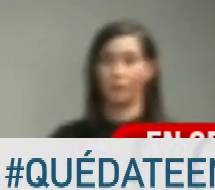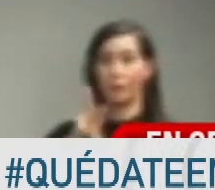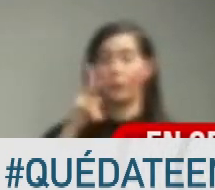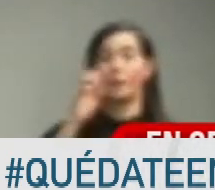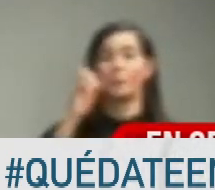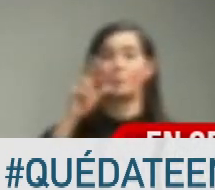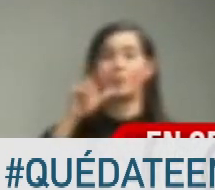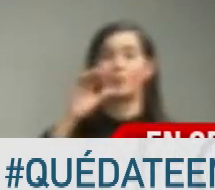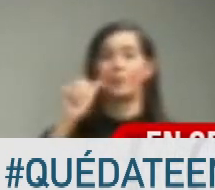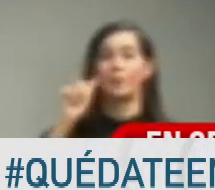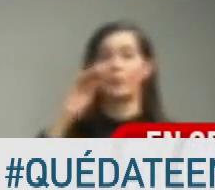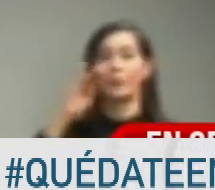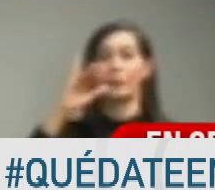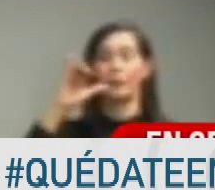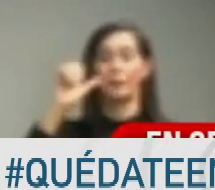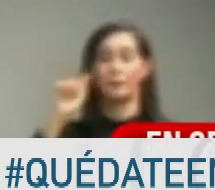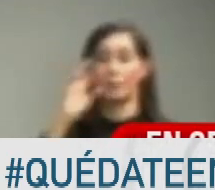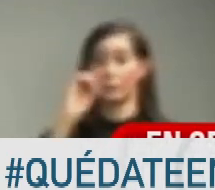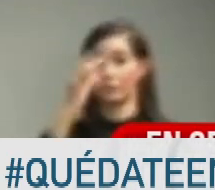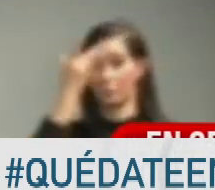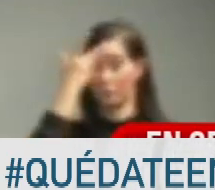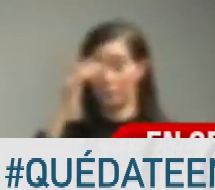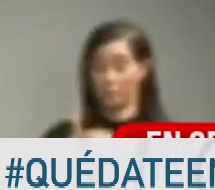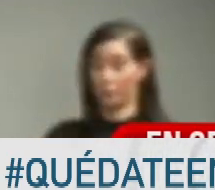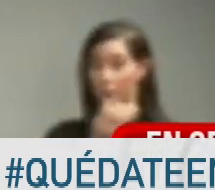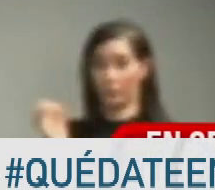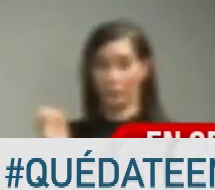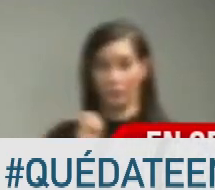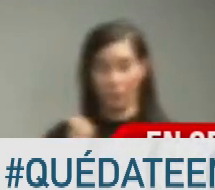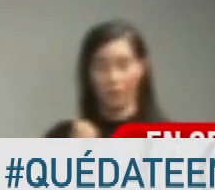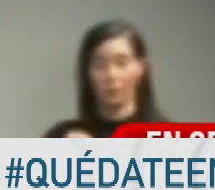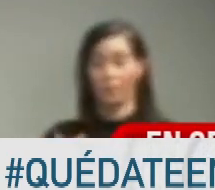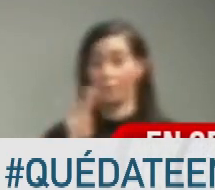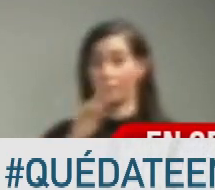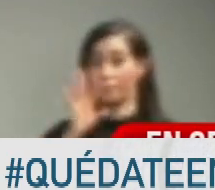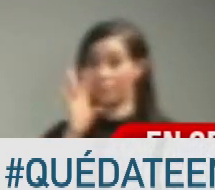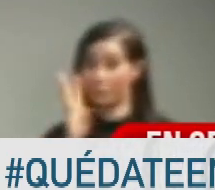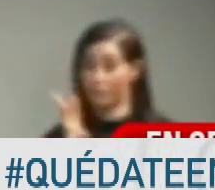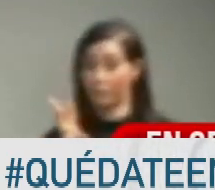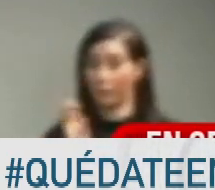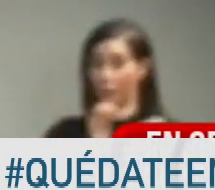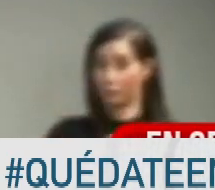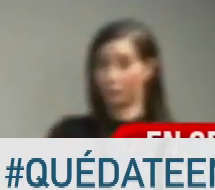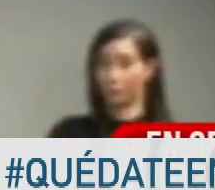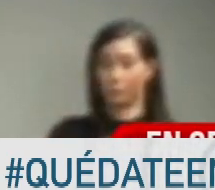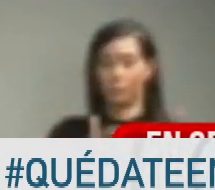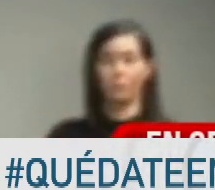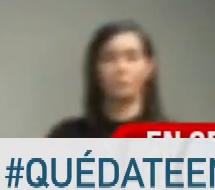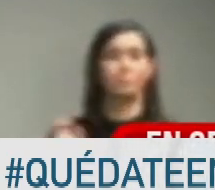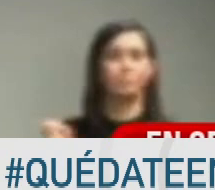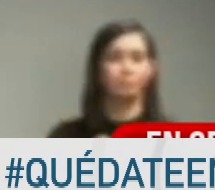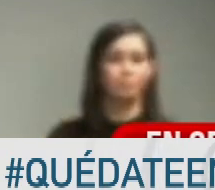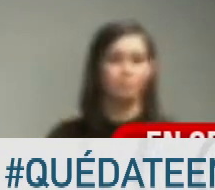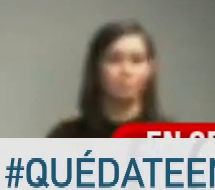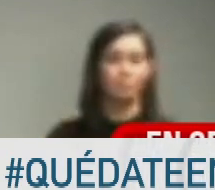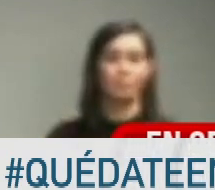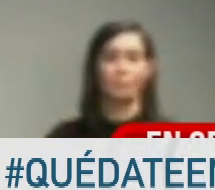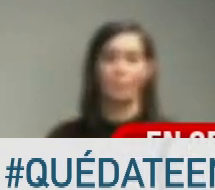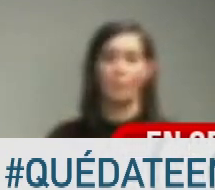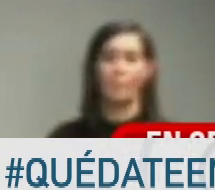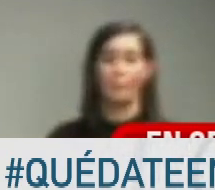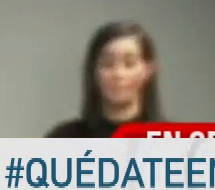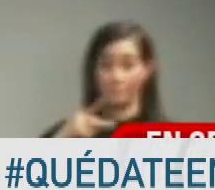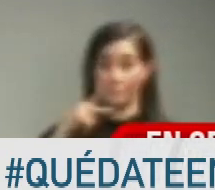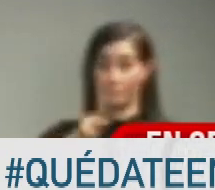Peravia, 0 casos nuevos, 26 acumulados, 0 fallecimiento.